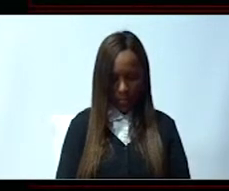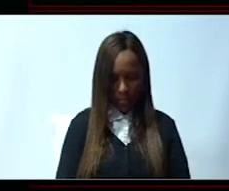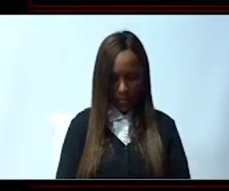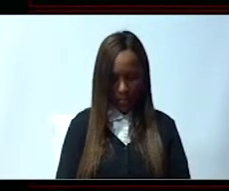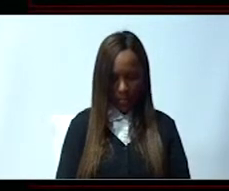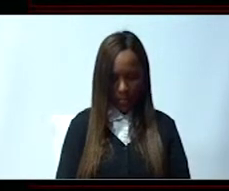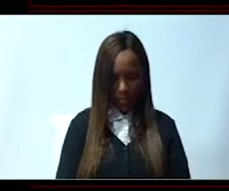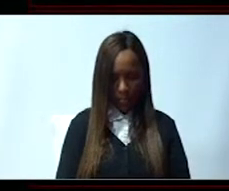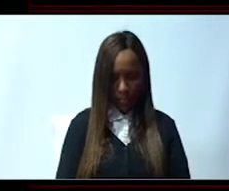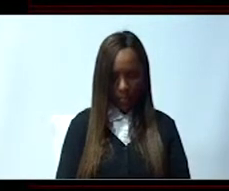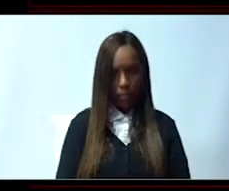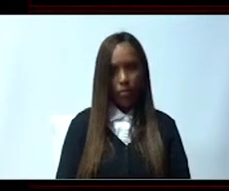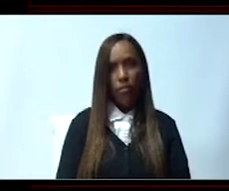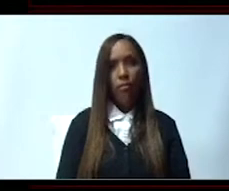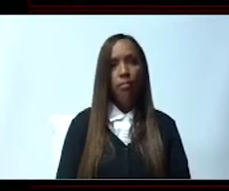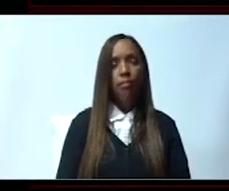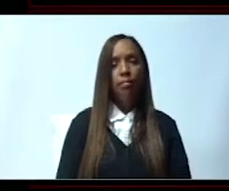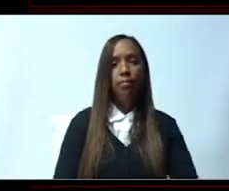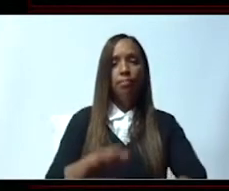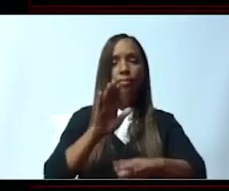Voten, por favor.